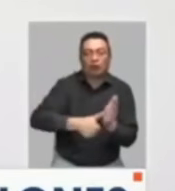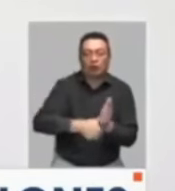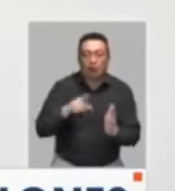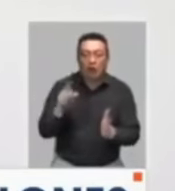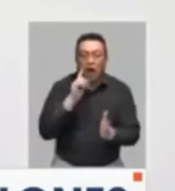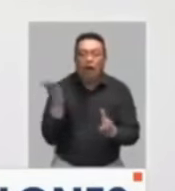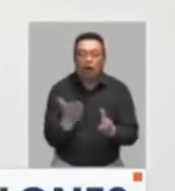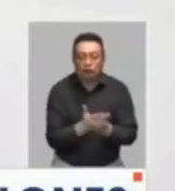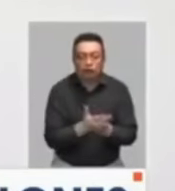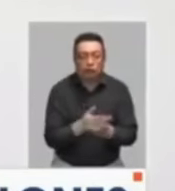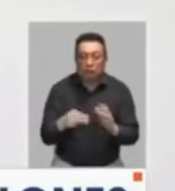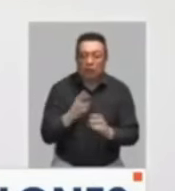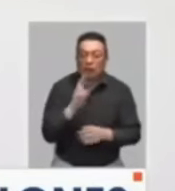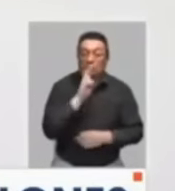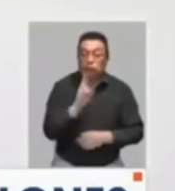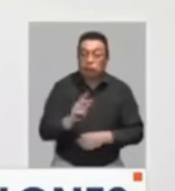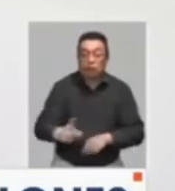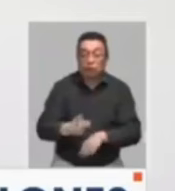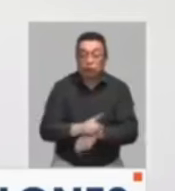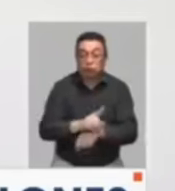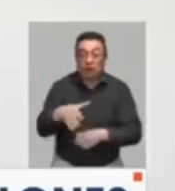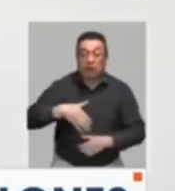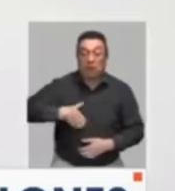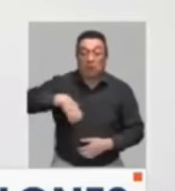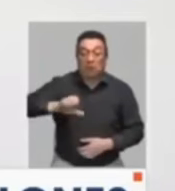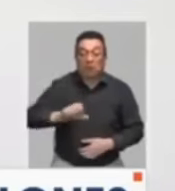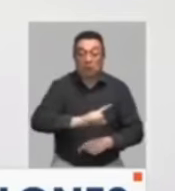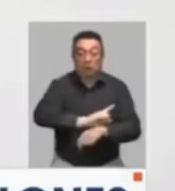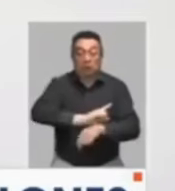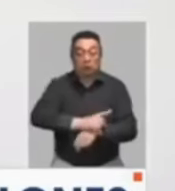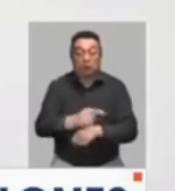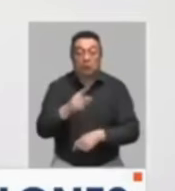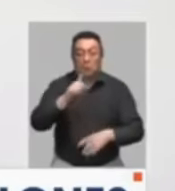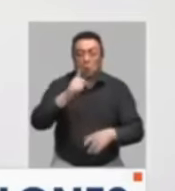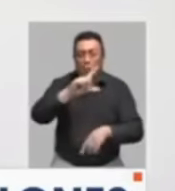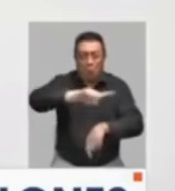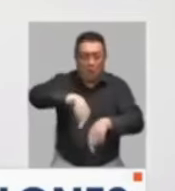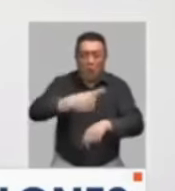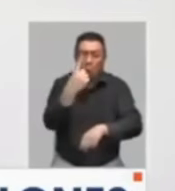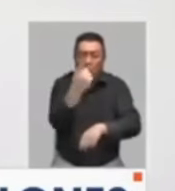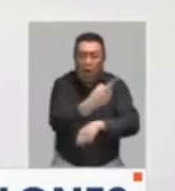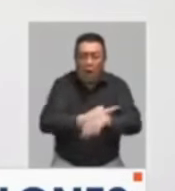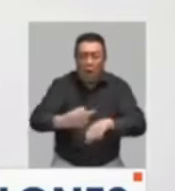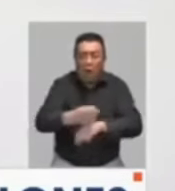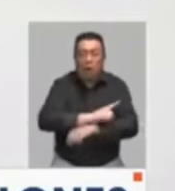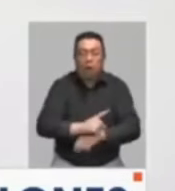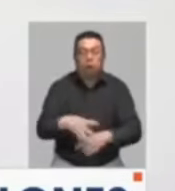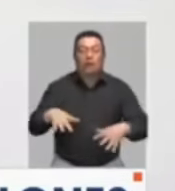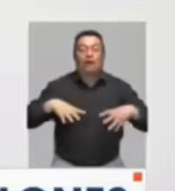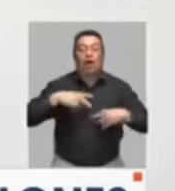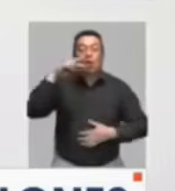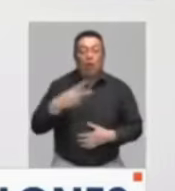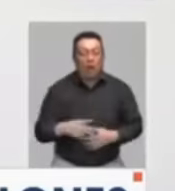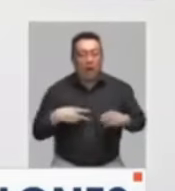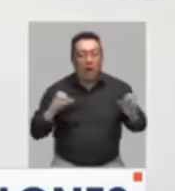una respuesta muy ágil por parte de los funcionarios de investigaciones, en menos de una hora el feliz dueño del dinero